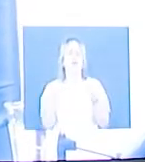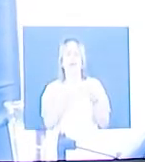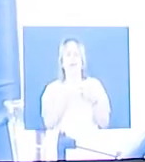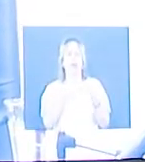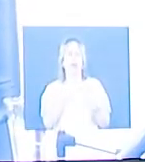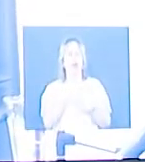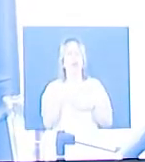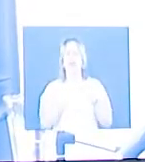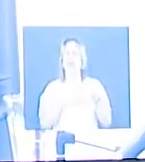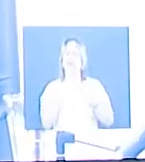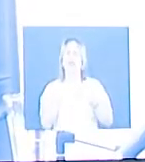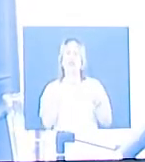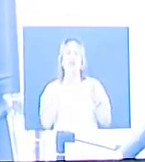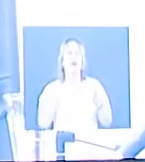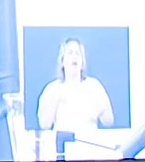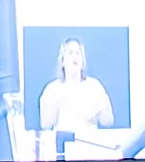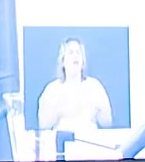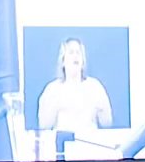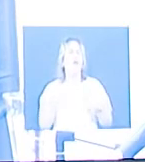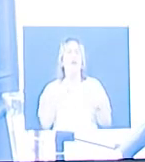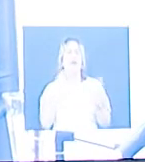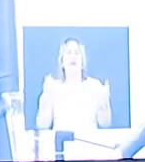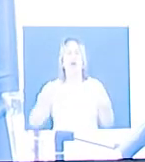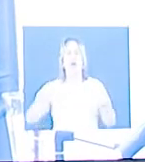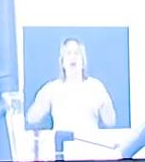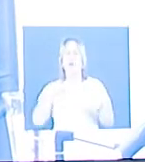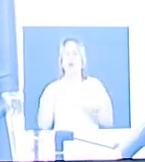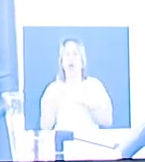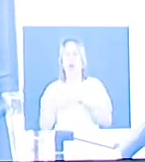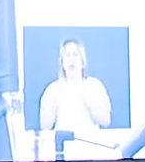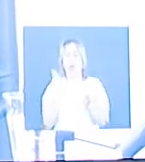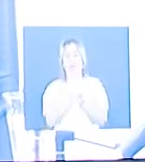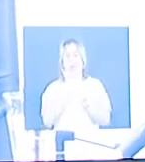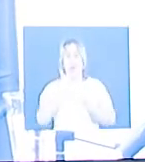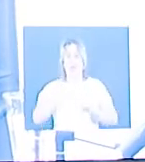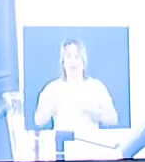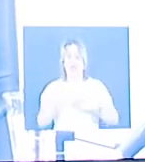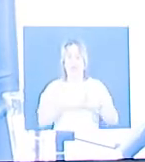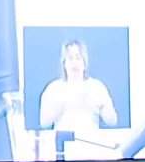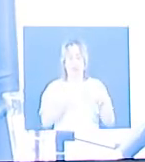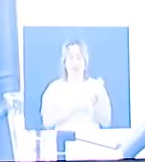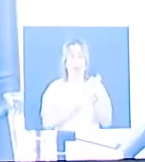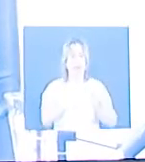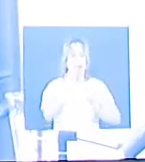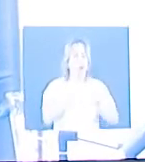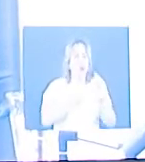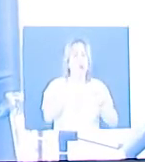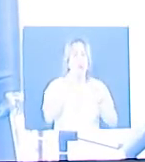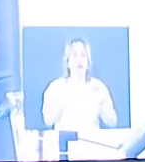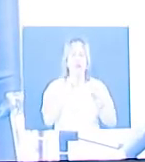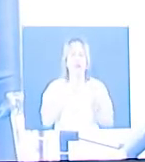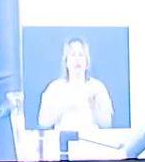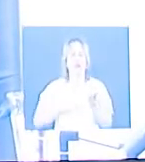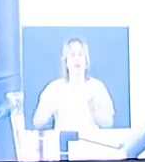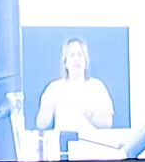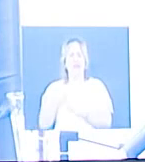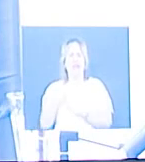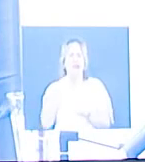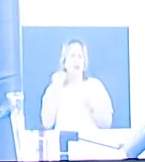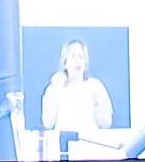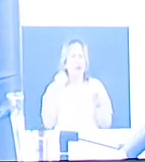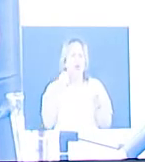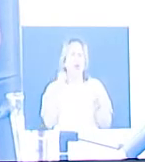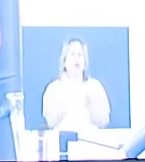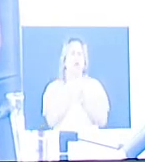Sierra Maestra. Entonces, no vamos a estar esposados en que la televisión santiaguera emitió un tema o puso un tema en